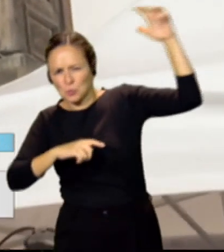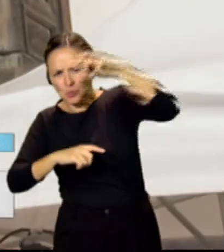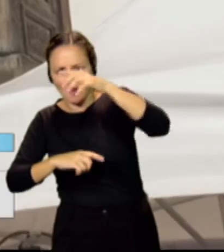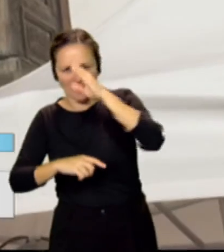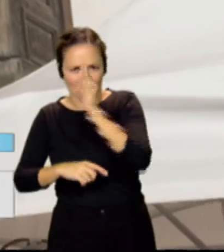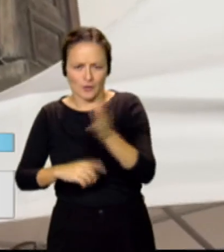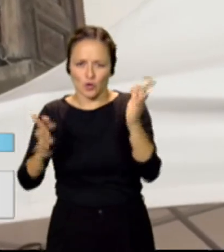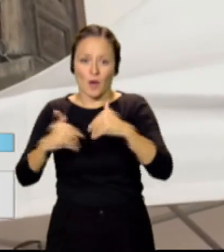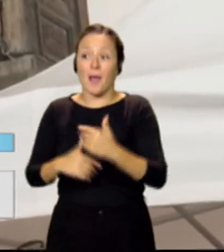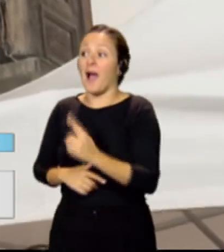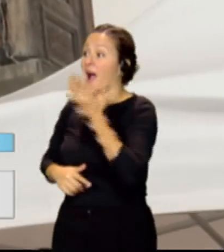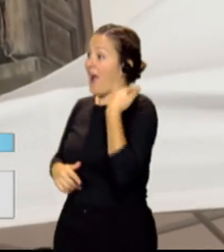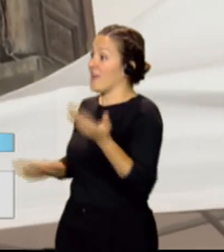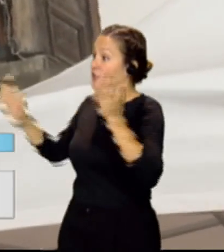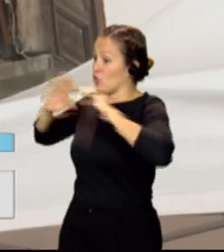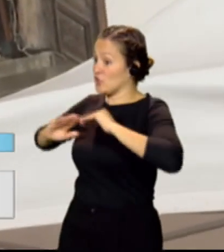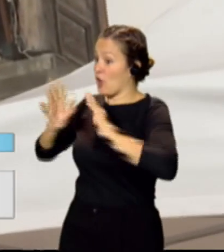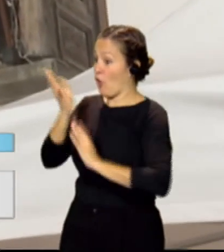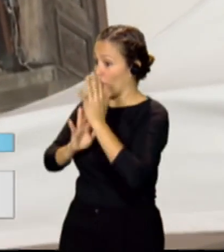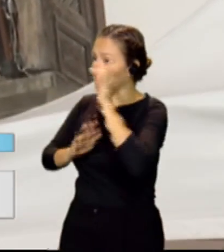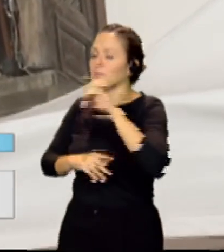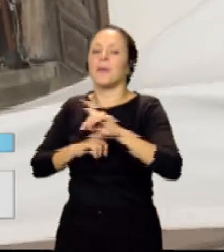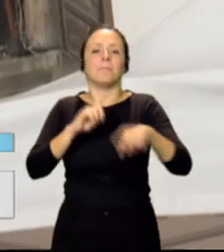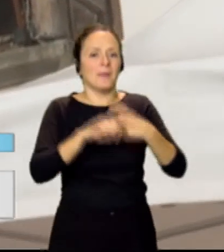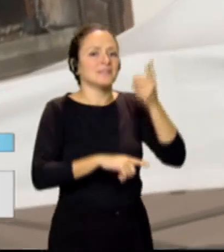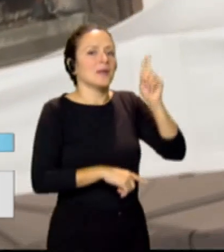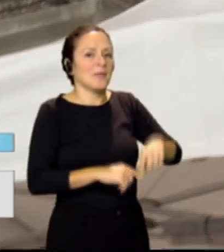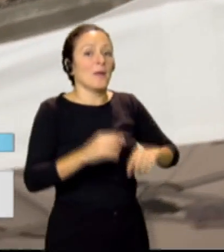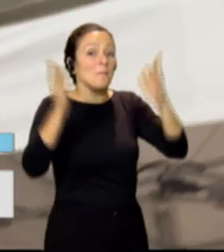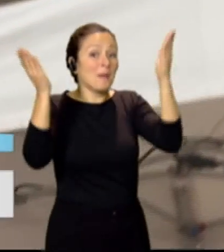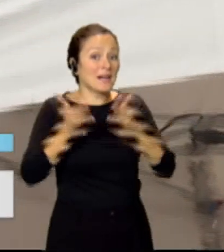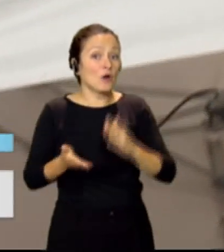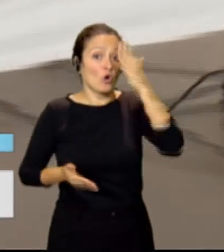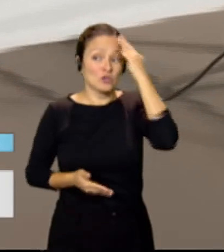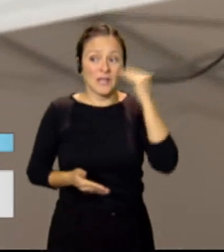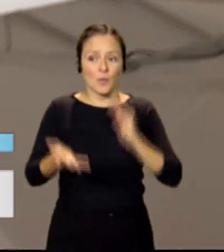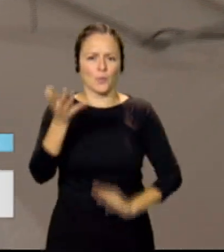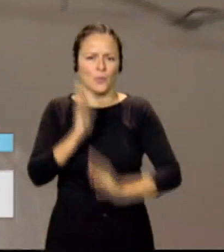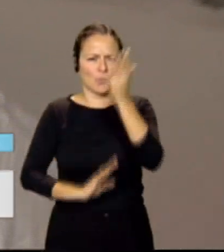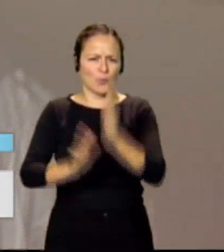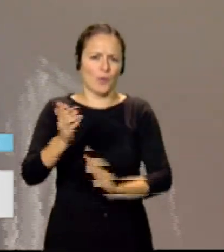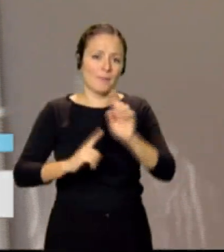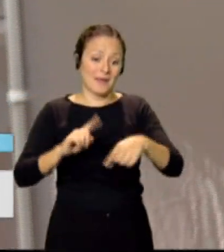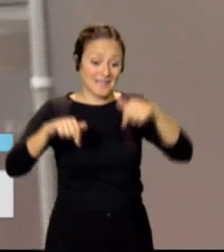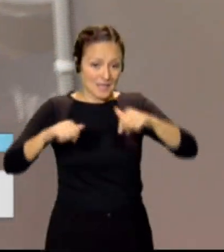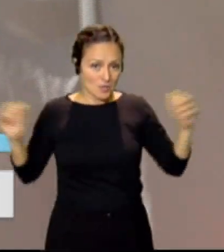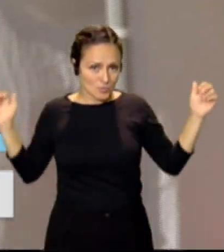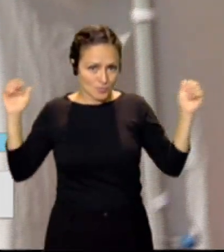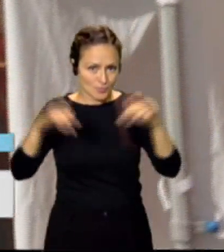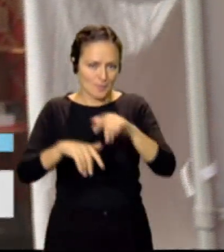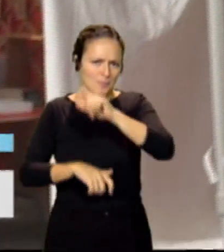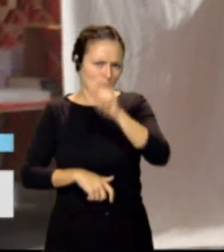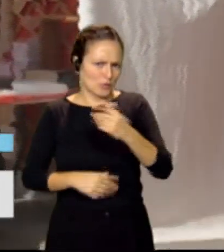hoguera. Hoguera, y también en el barranco de Telde una gran hoguera. Y después aquí miles de personas también se acercaron en la